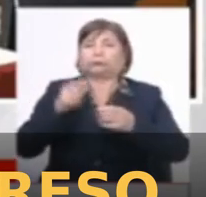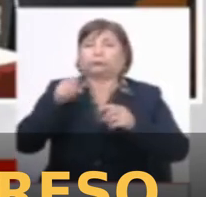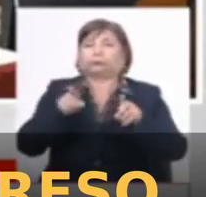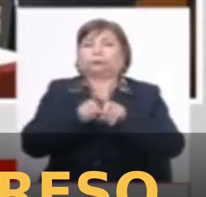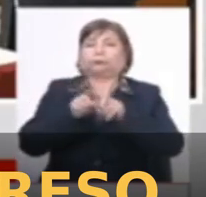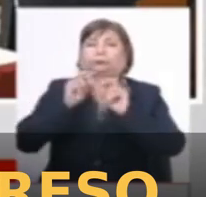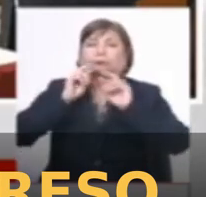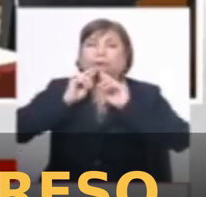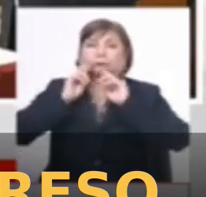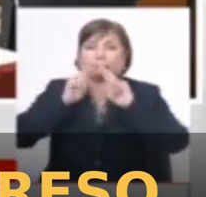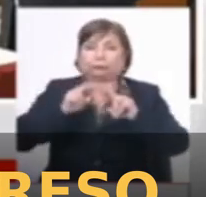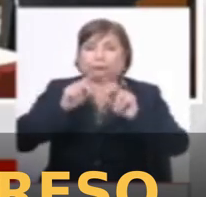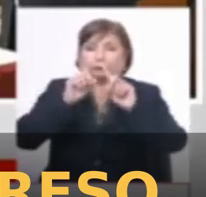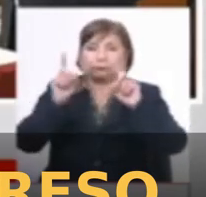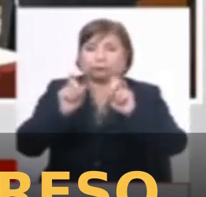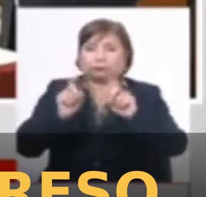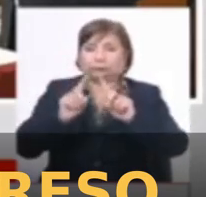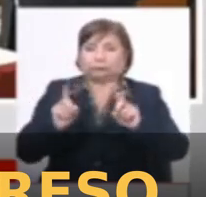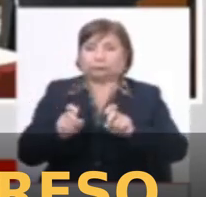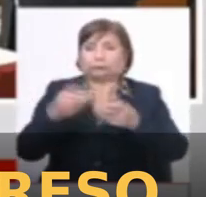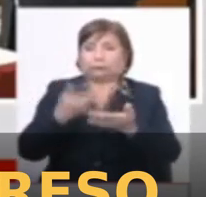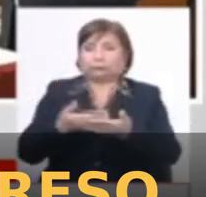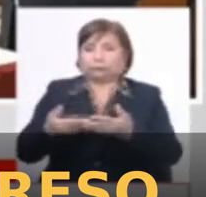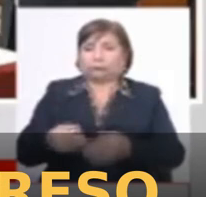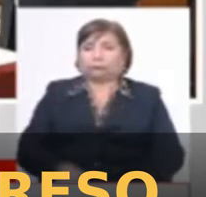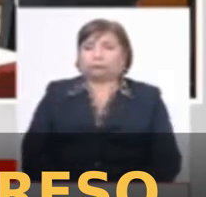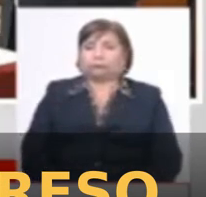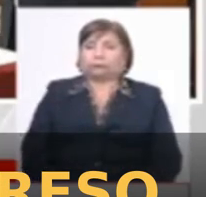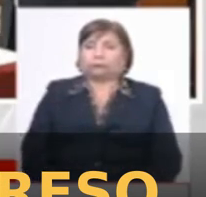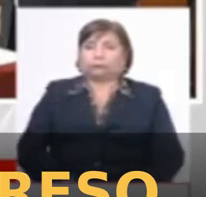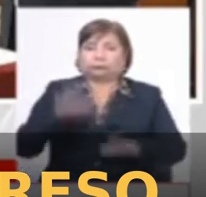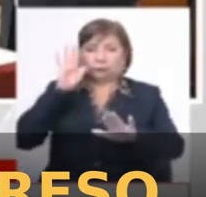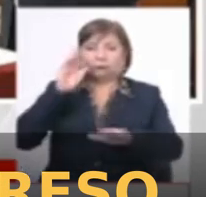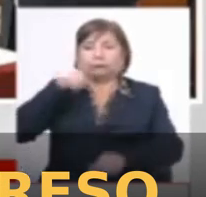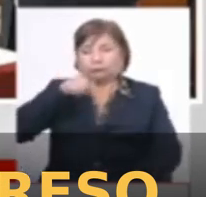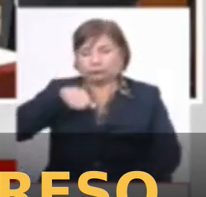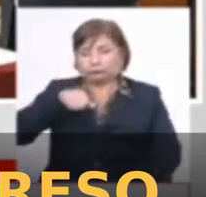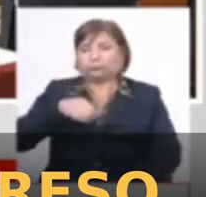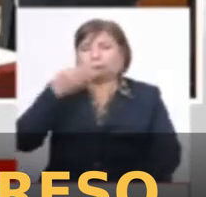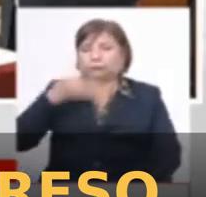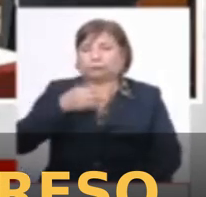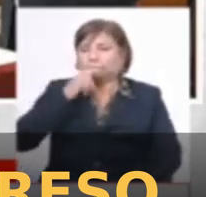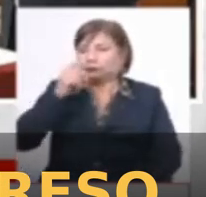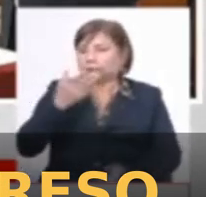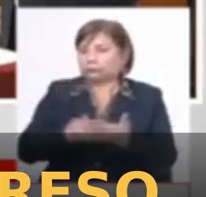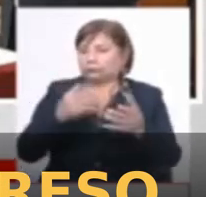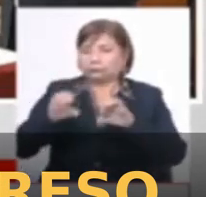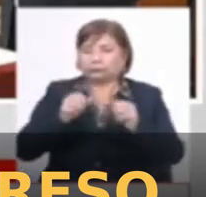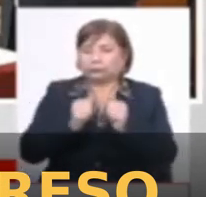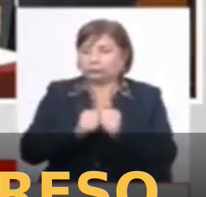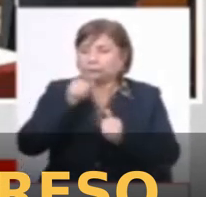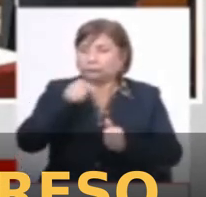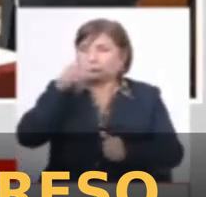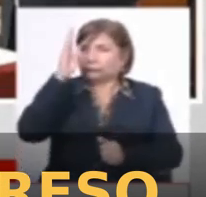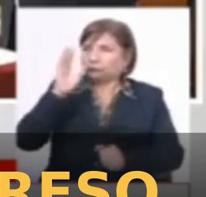responder a las preguntas que le sean formuladas. Sí, juro. Si así lo hiciereis, que Dios